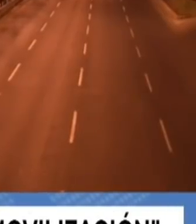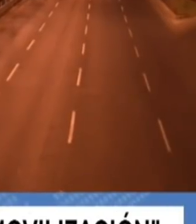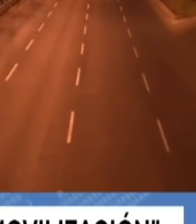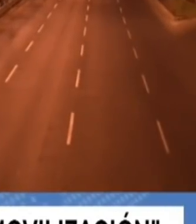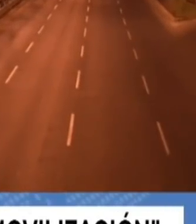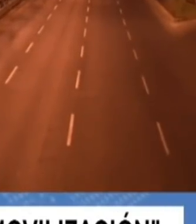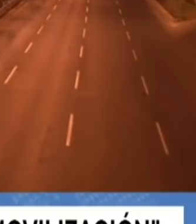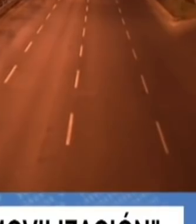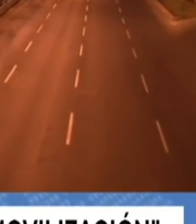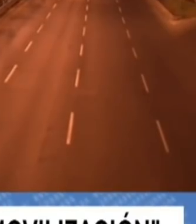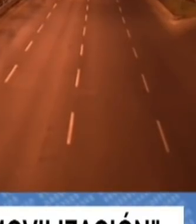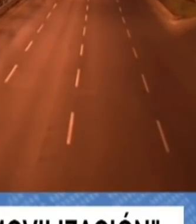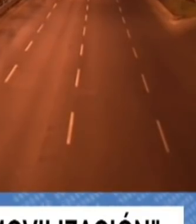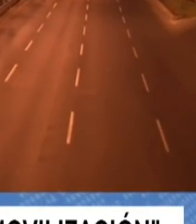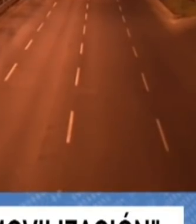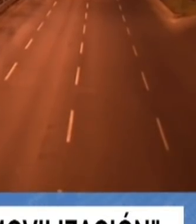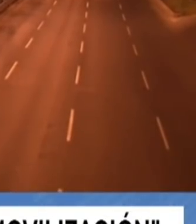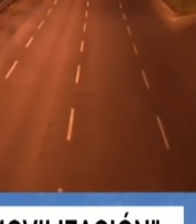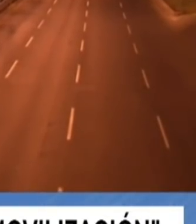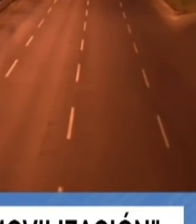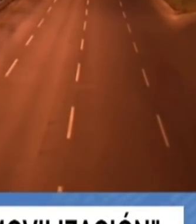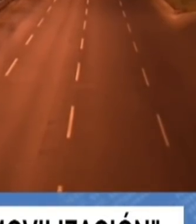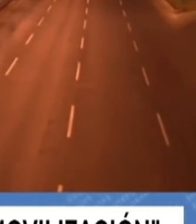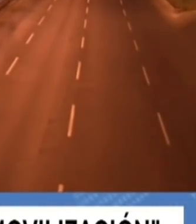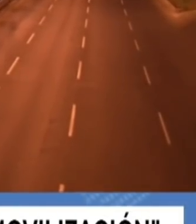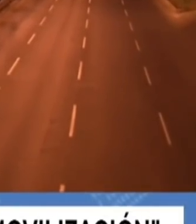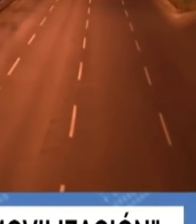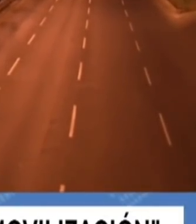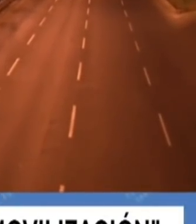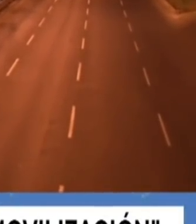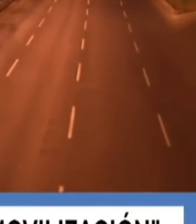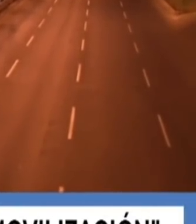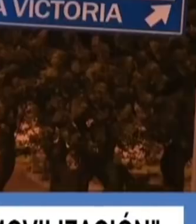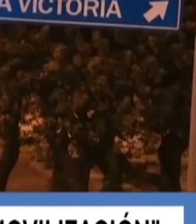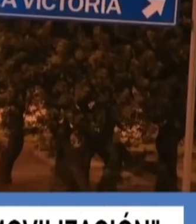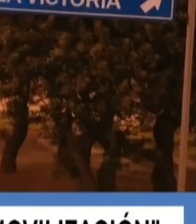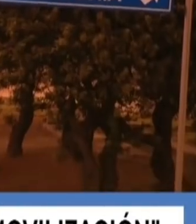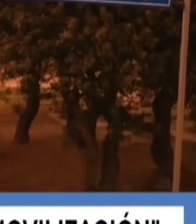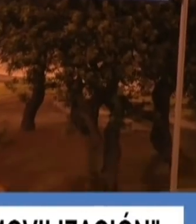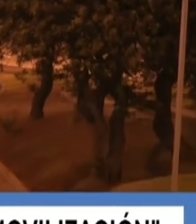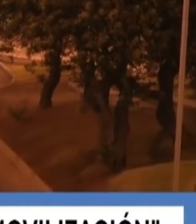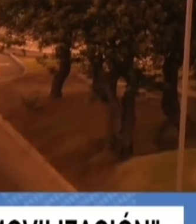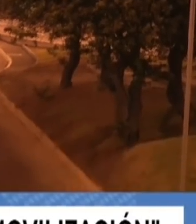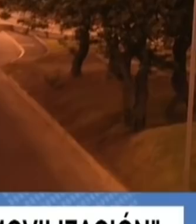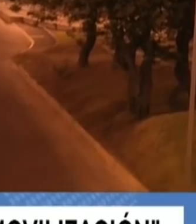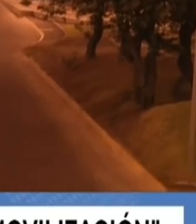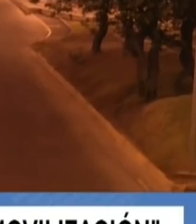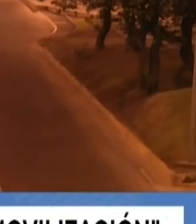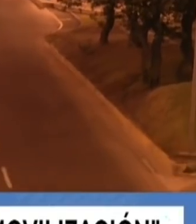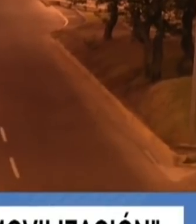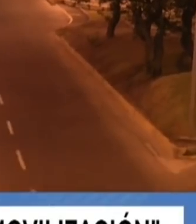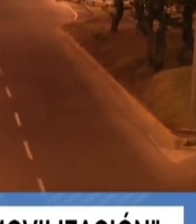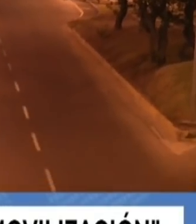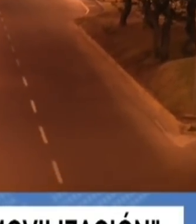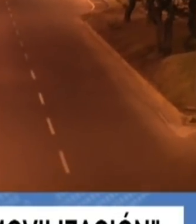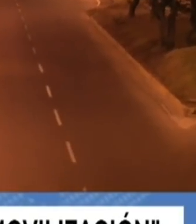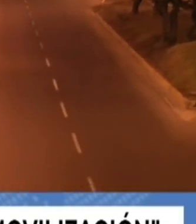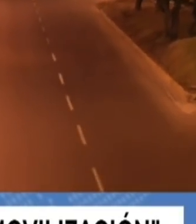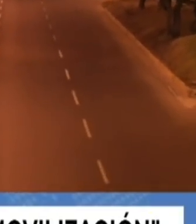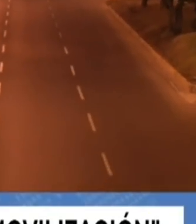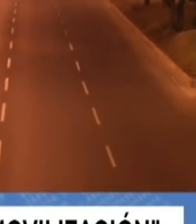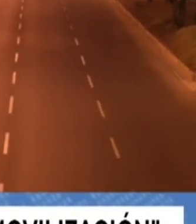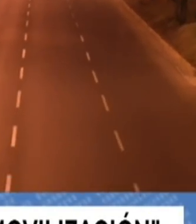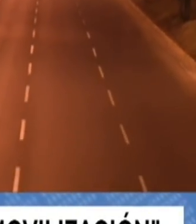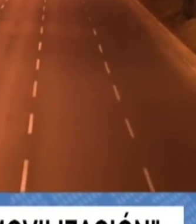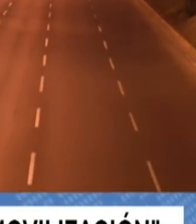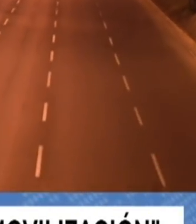de 6.300 soles. Se ha visto imágenes en que la policía se ve en una situación complicada, en la que tiene que prácticamente